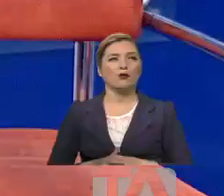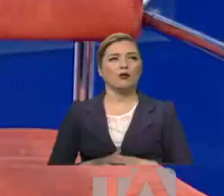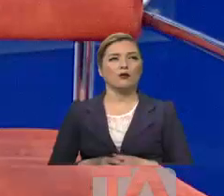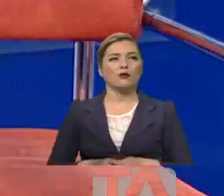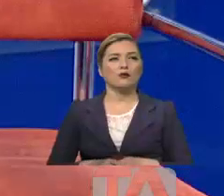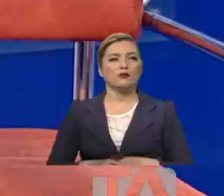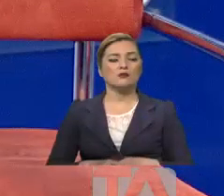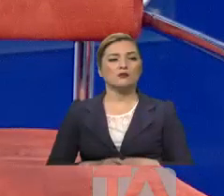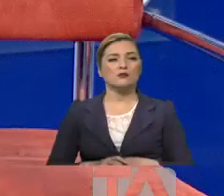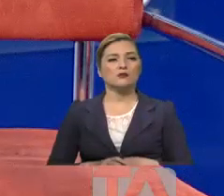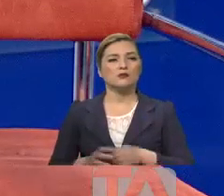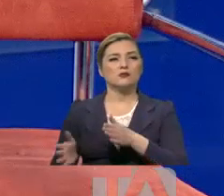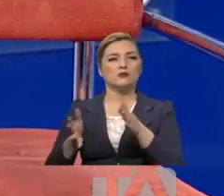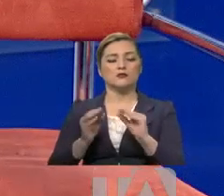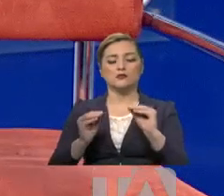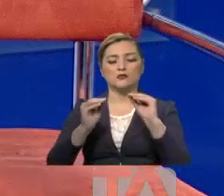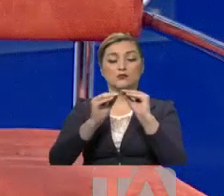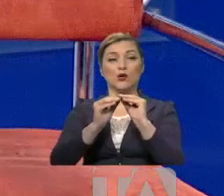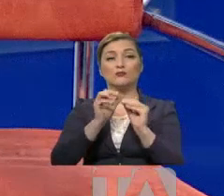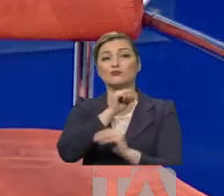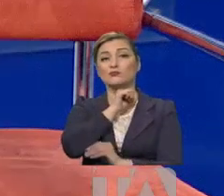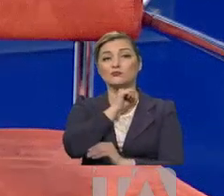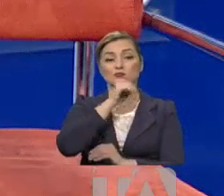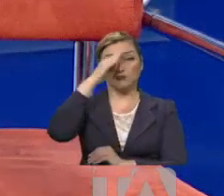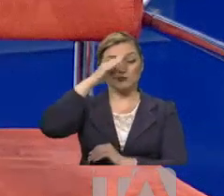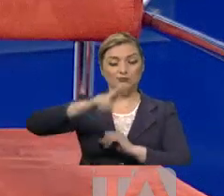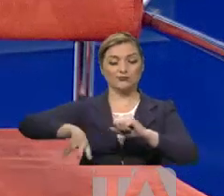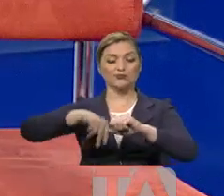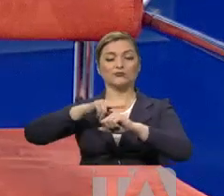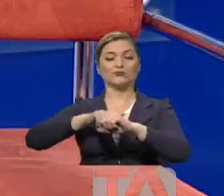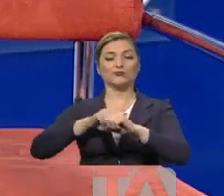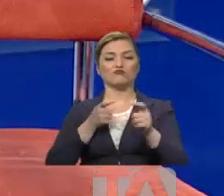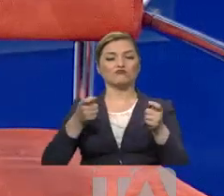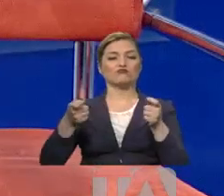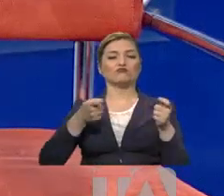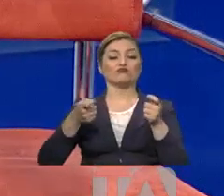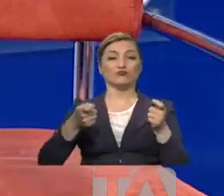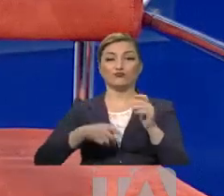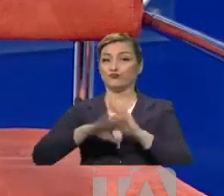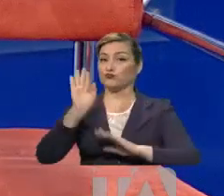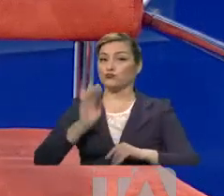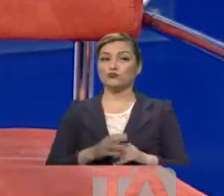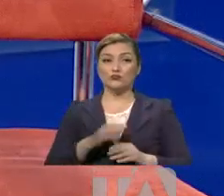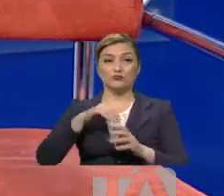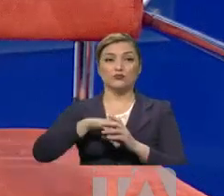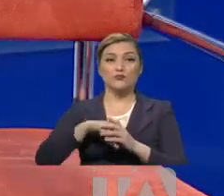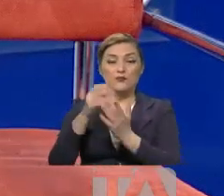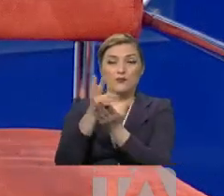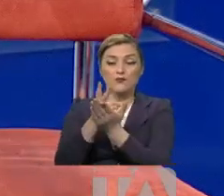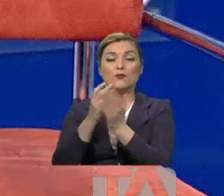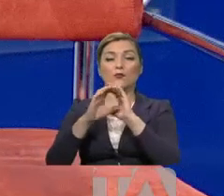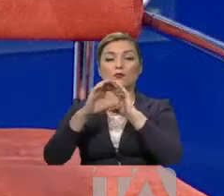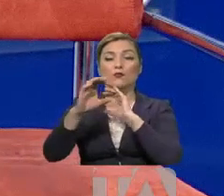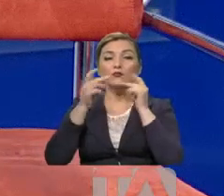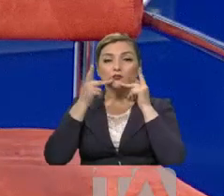horas. Frente al incremento de actos delictivos, la Policía Nacional intensifica los operativos de control dentro de las estaciones de